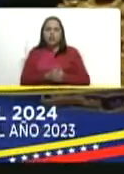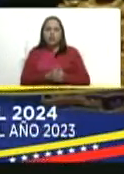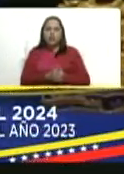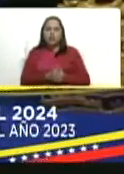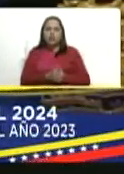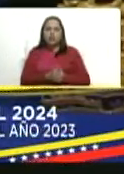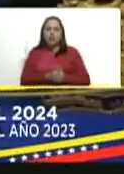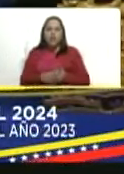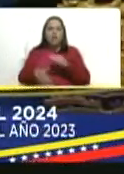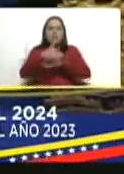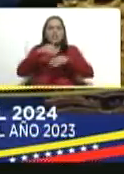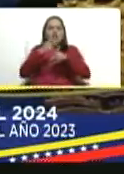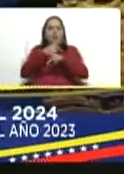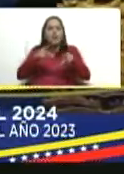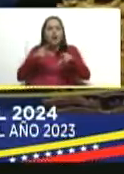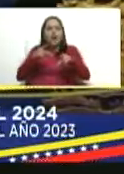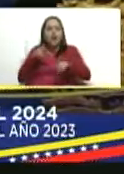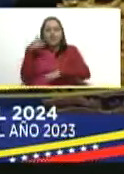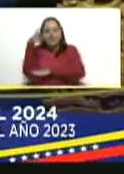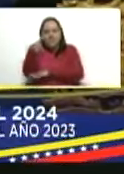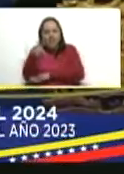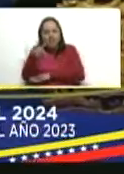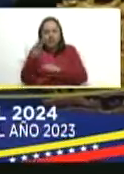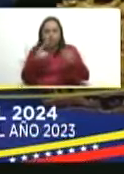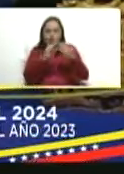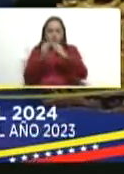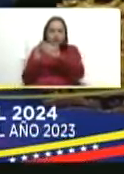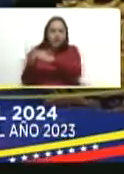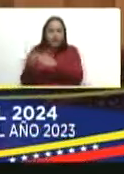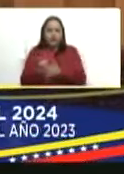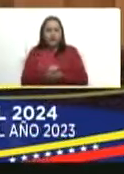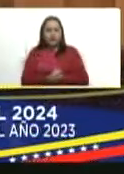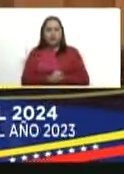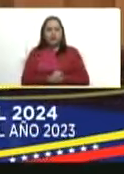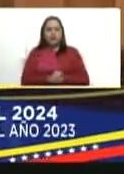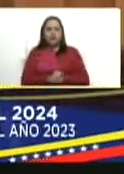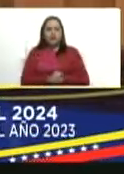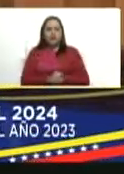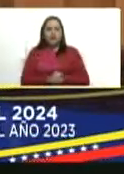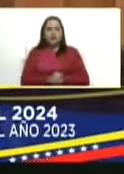El Ministerio Público va a tu comunidad.